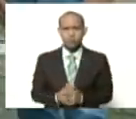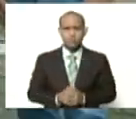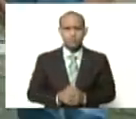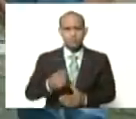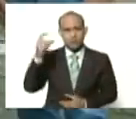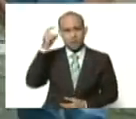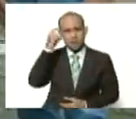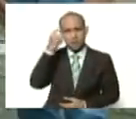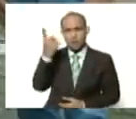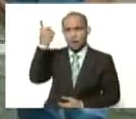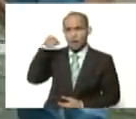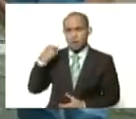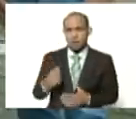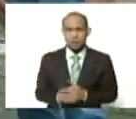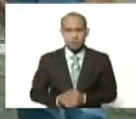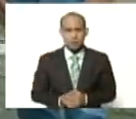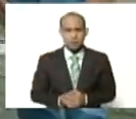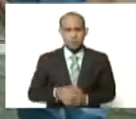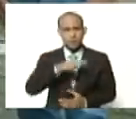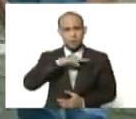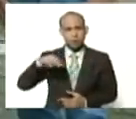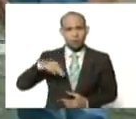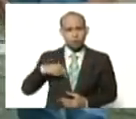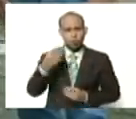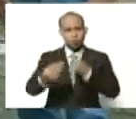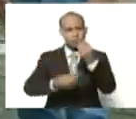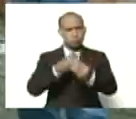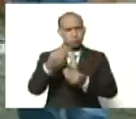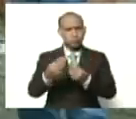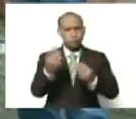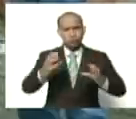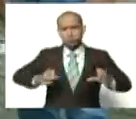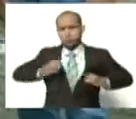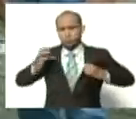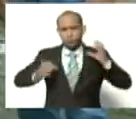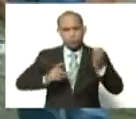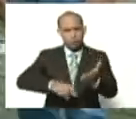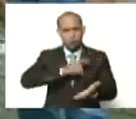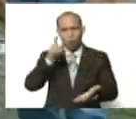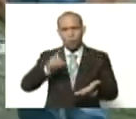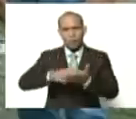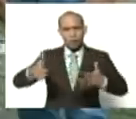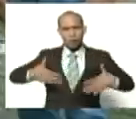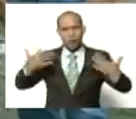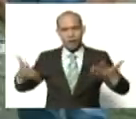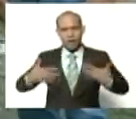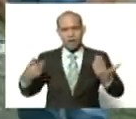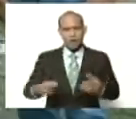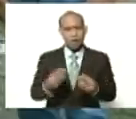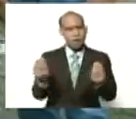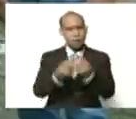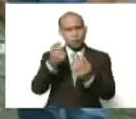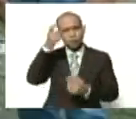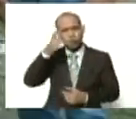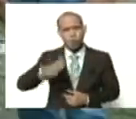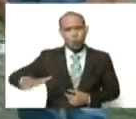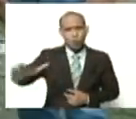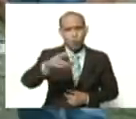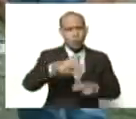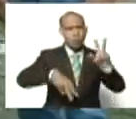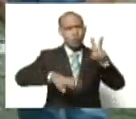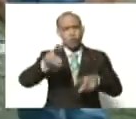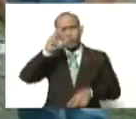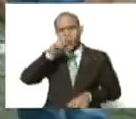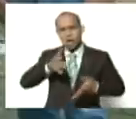día de ayer, pues, logramos, pues, con mucha alegría y entusiasmo, y con mucho pueblo, pues, celebrar nuestros 12 años